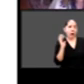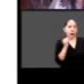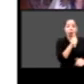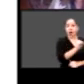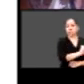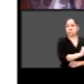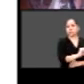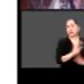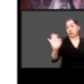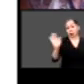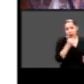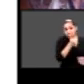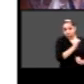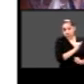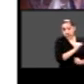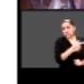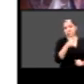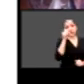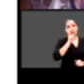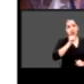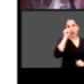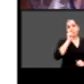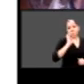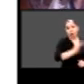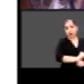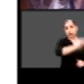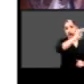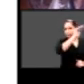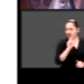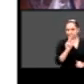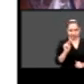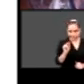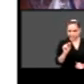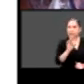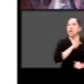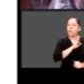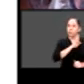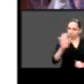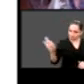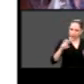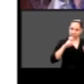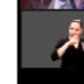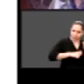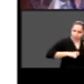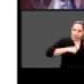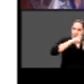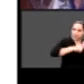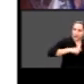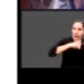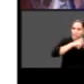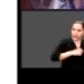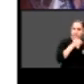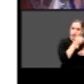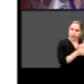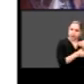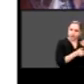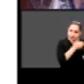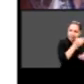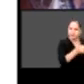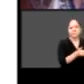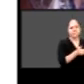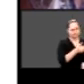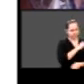a ser para siempre ¿no? Este ahí hay un espacio en la crianza muy importante otra es la exploración y la